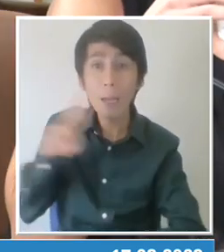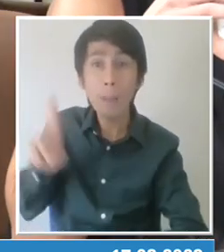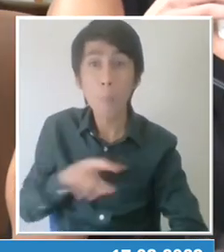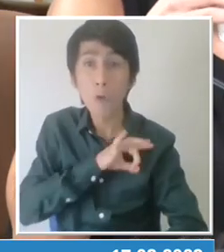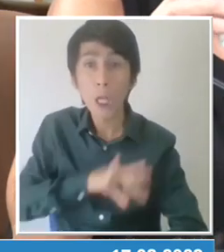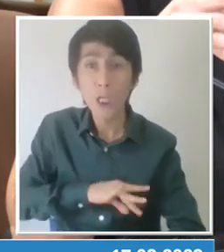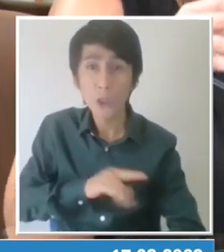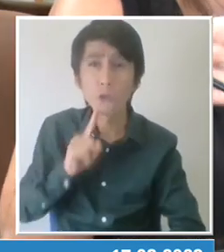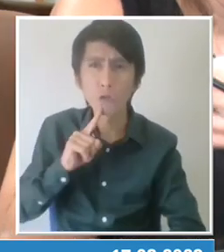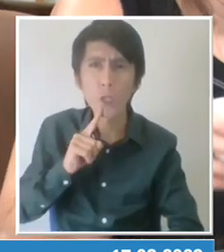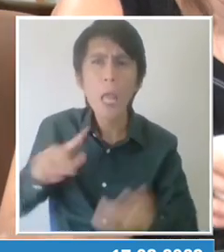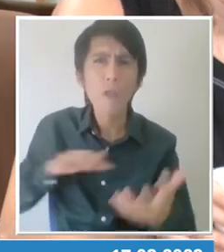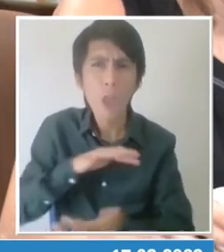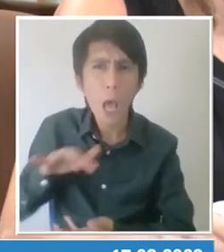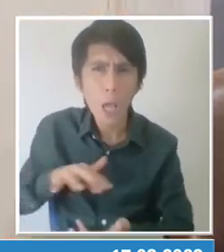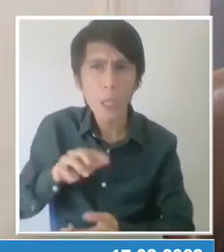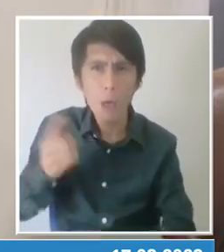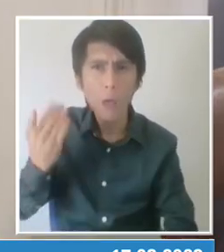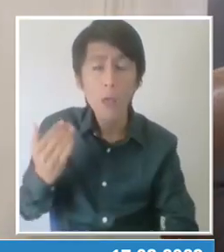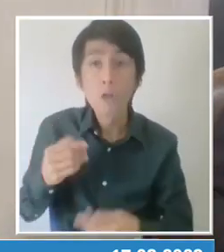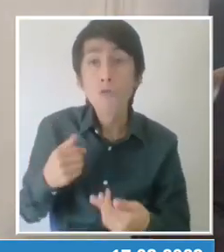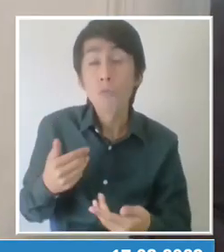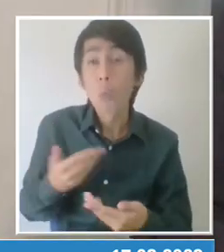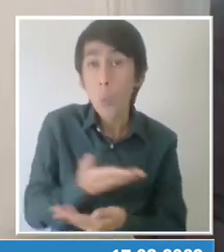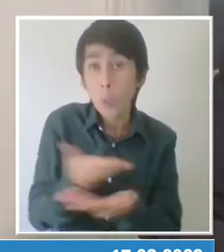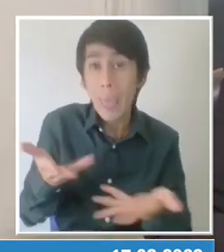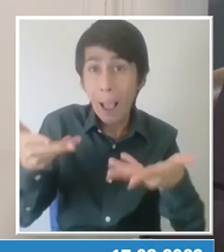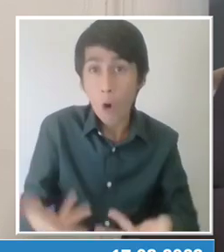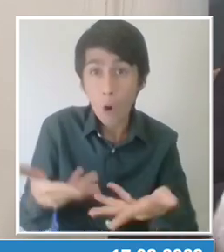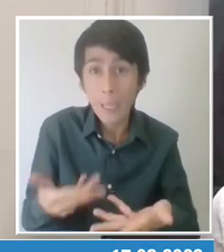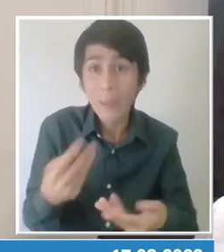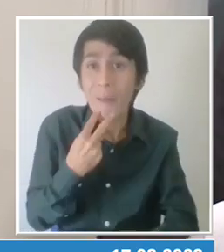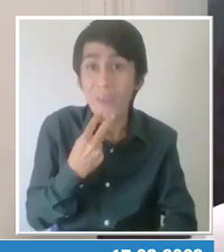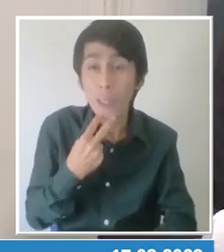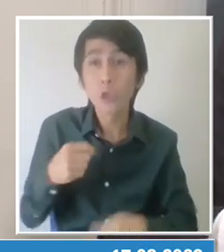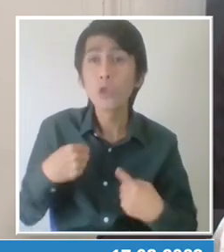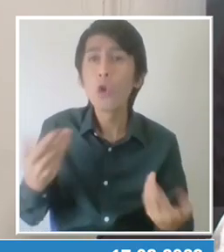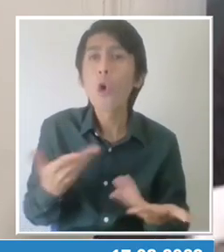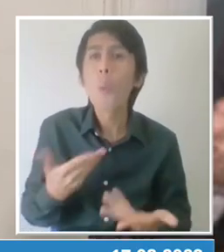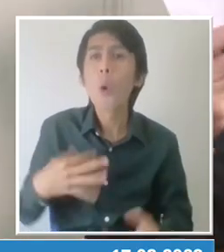viven y que yo como ciudadano corriente también voy experimentando.